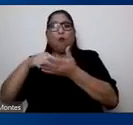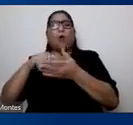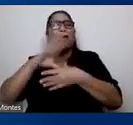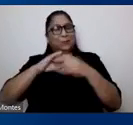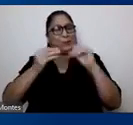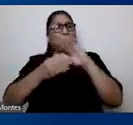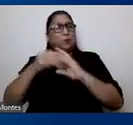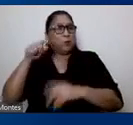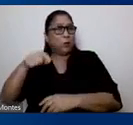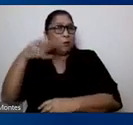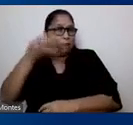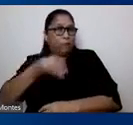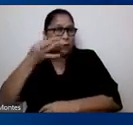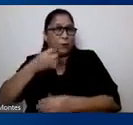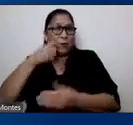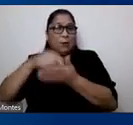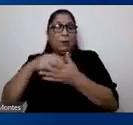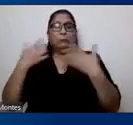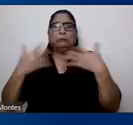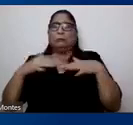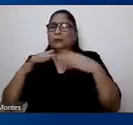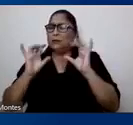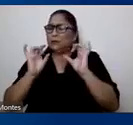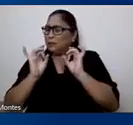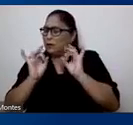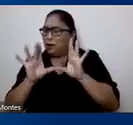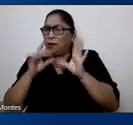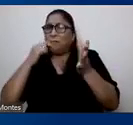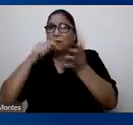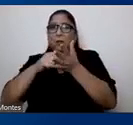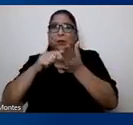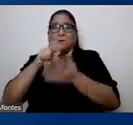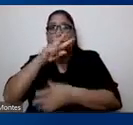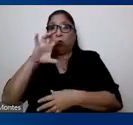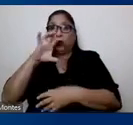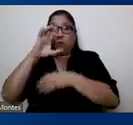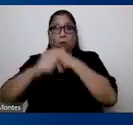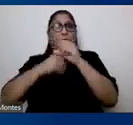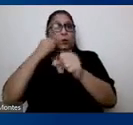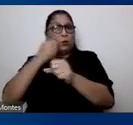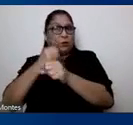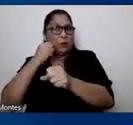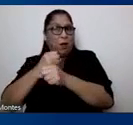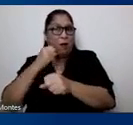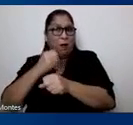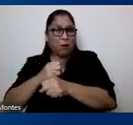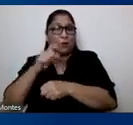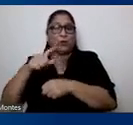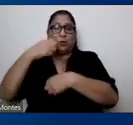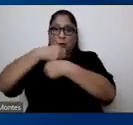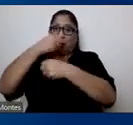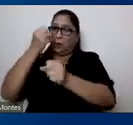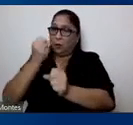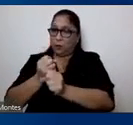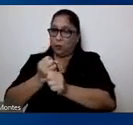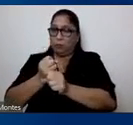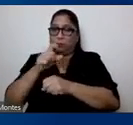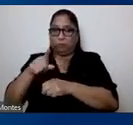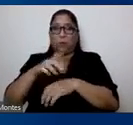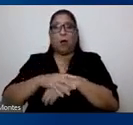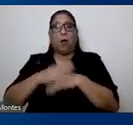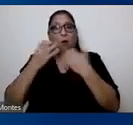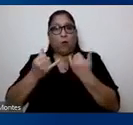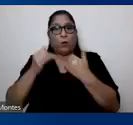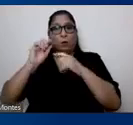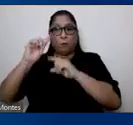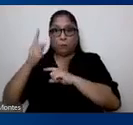sin duda alguna es la más trágica desde nuestros 200 años de creación como república. Vamos a pasar a la